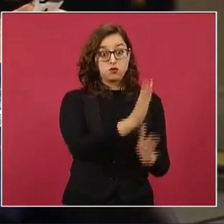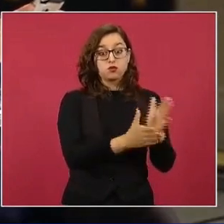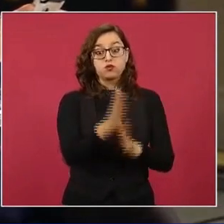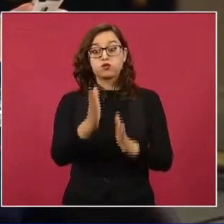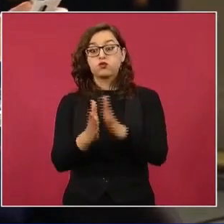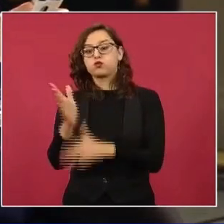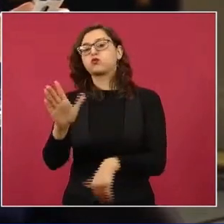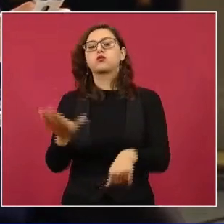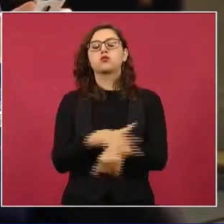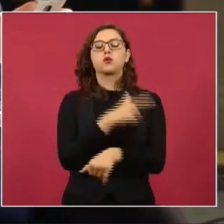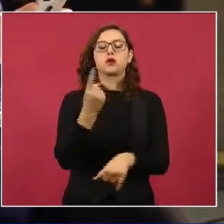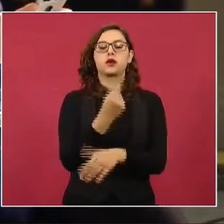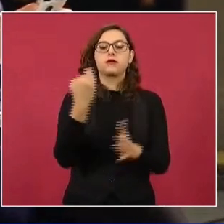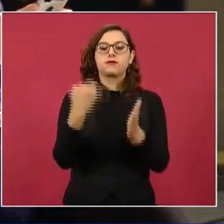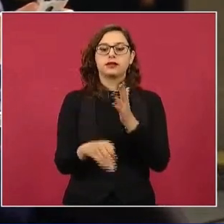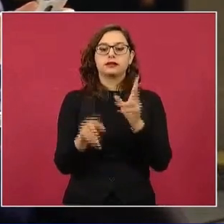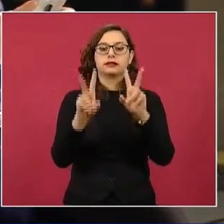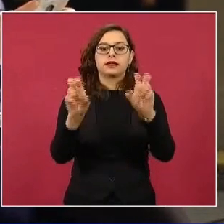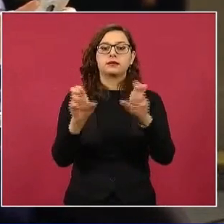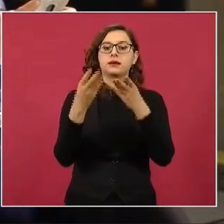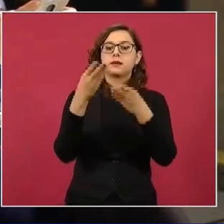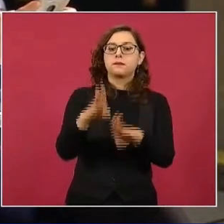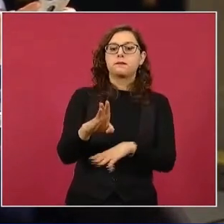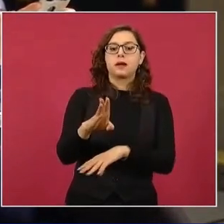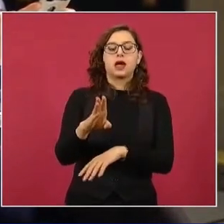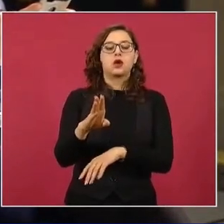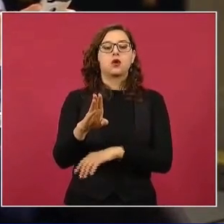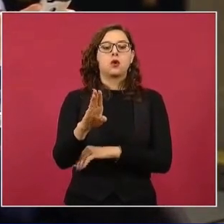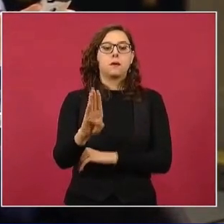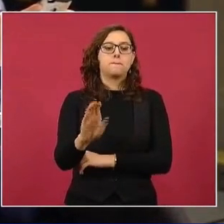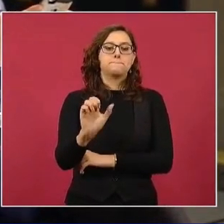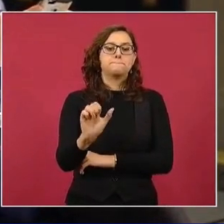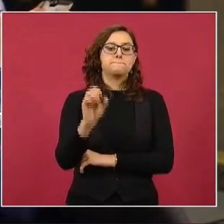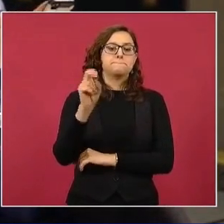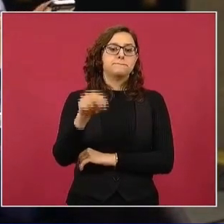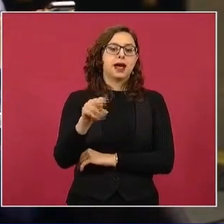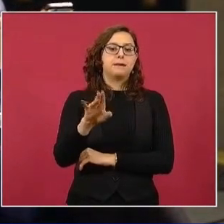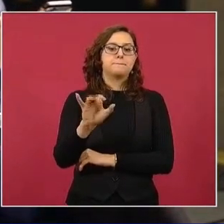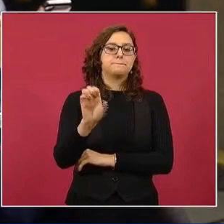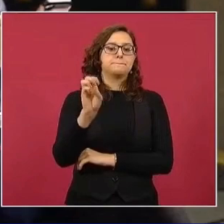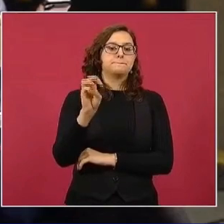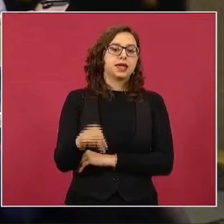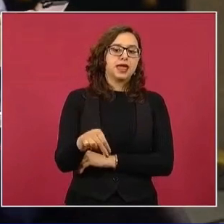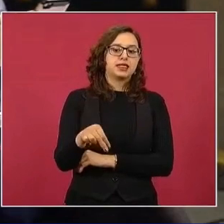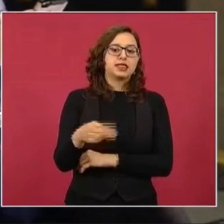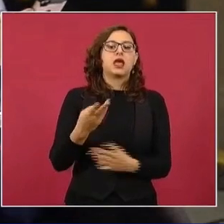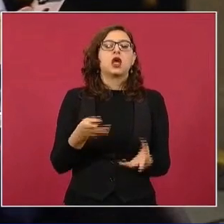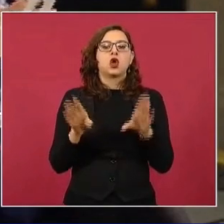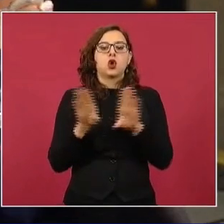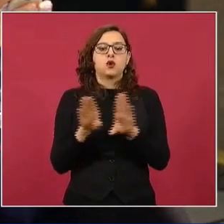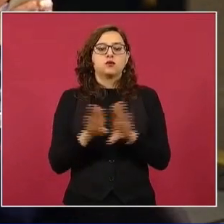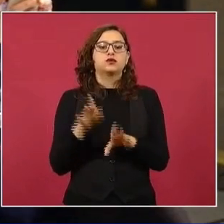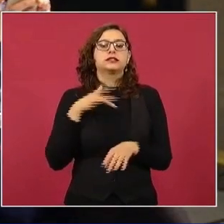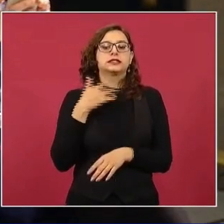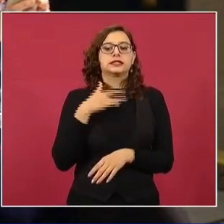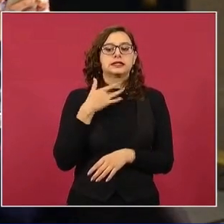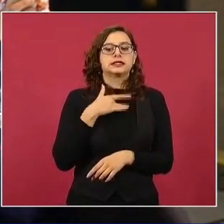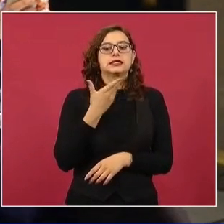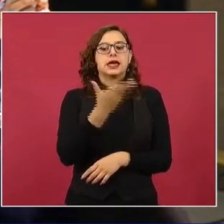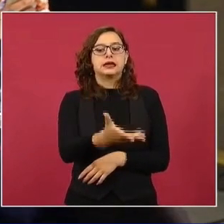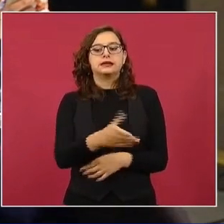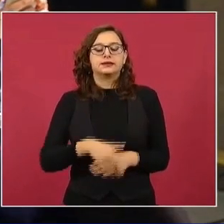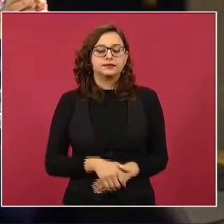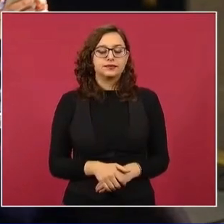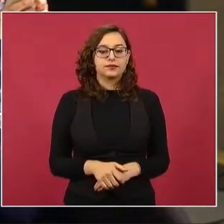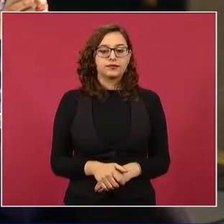hay una pendiente por los bancos del bienestar. Y en este mismo sentido, si nos puede comentar, se hablaba del tema